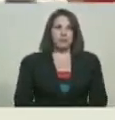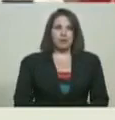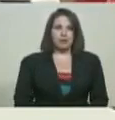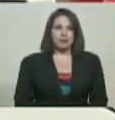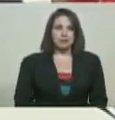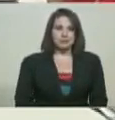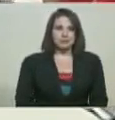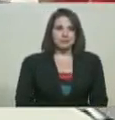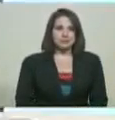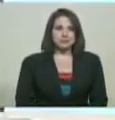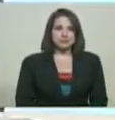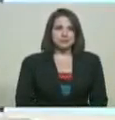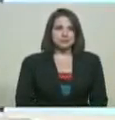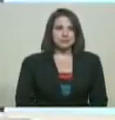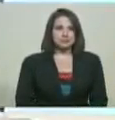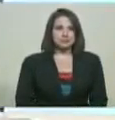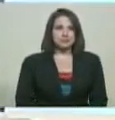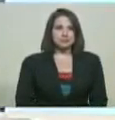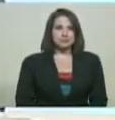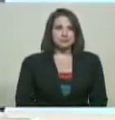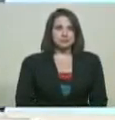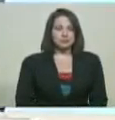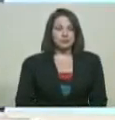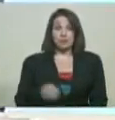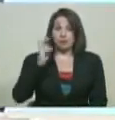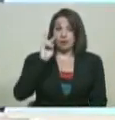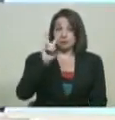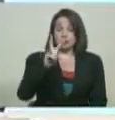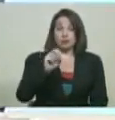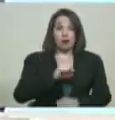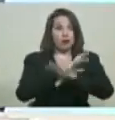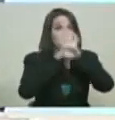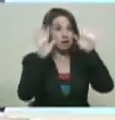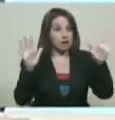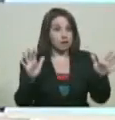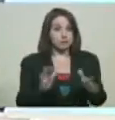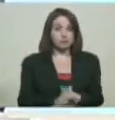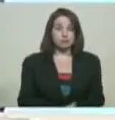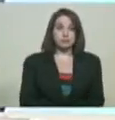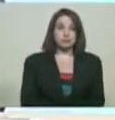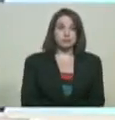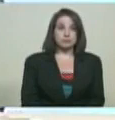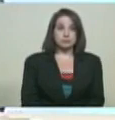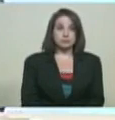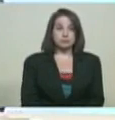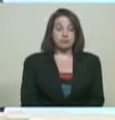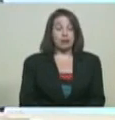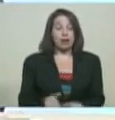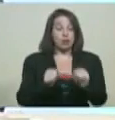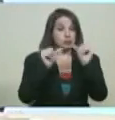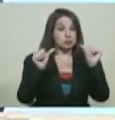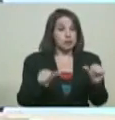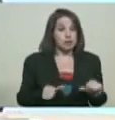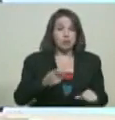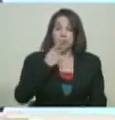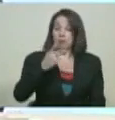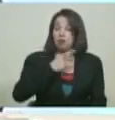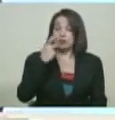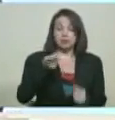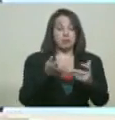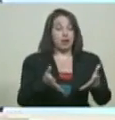compañeros una visión clara de los sistemas políticos para ganar